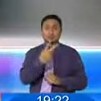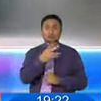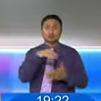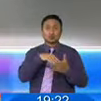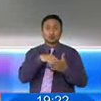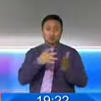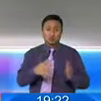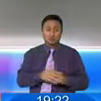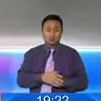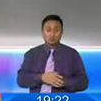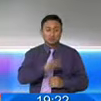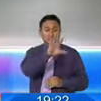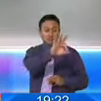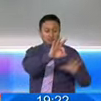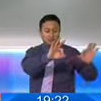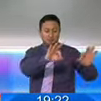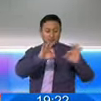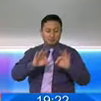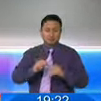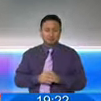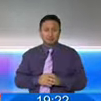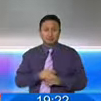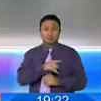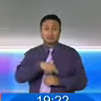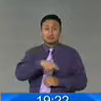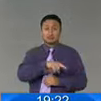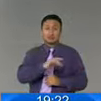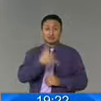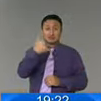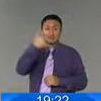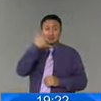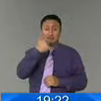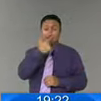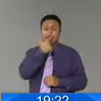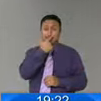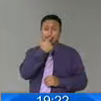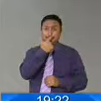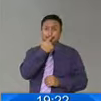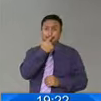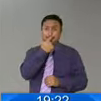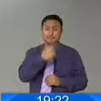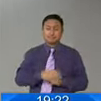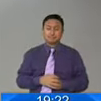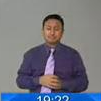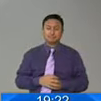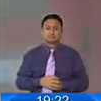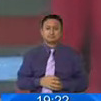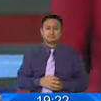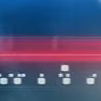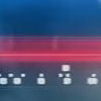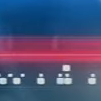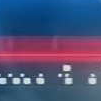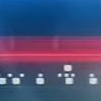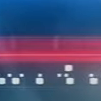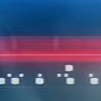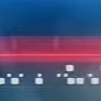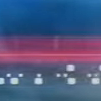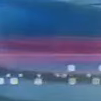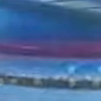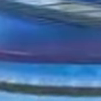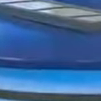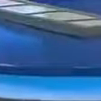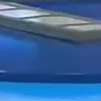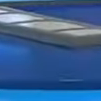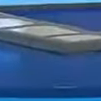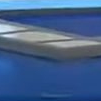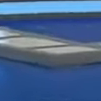fueron aislados para investigaciones, pues habrían realizado la falsa alarma. Informó Roselena Vázquez.